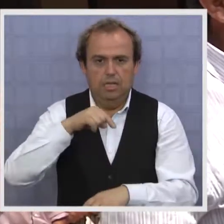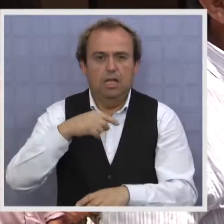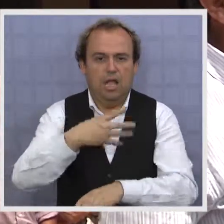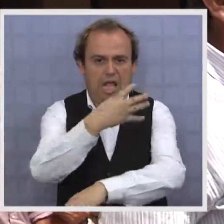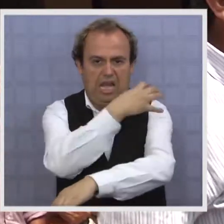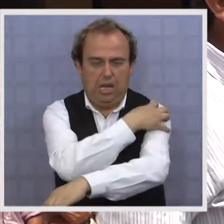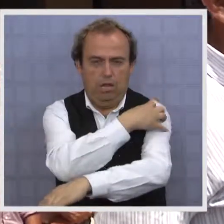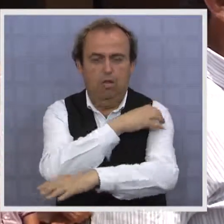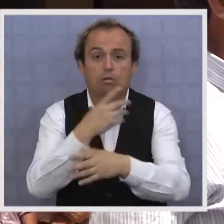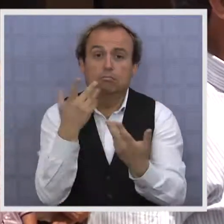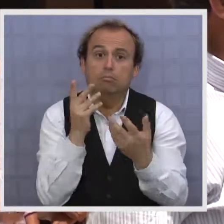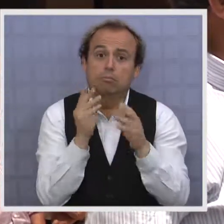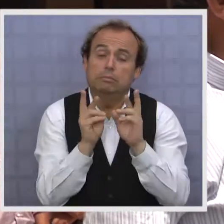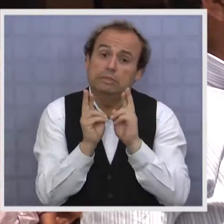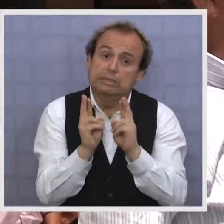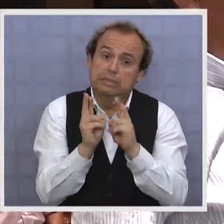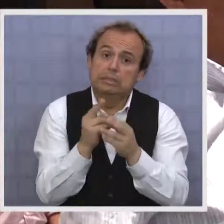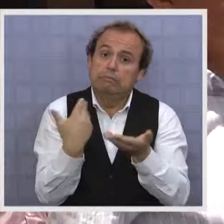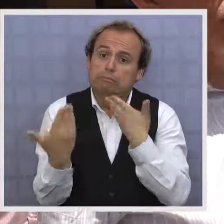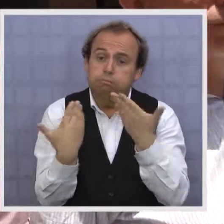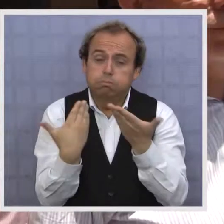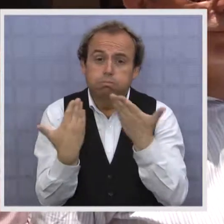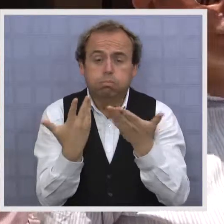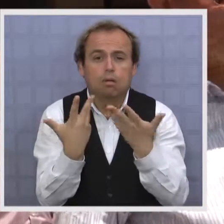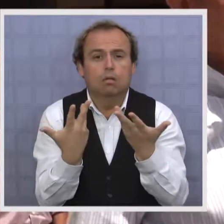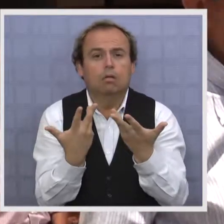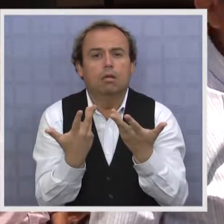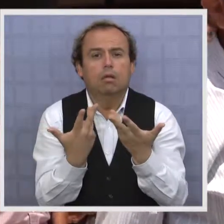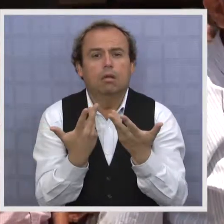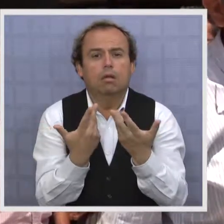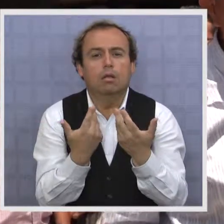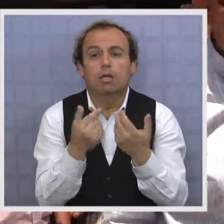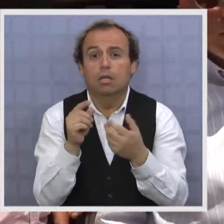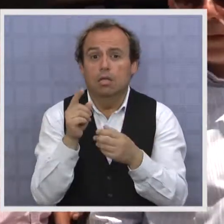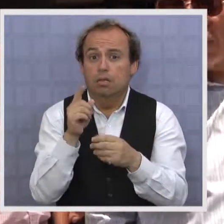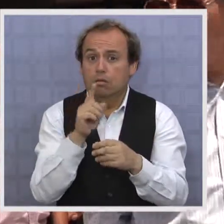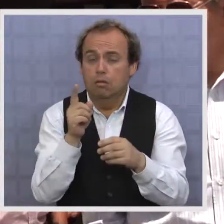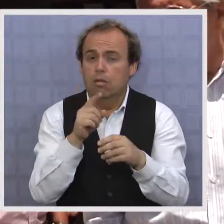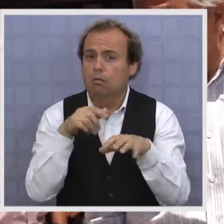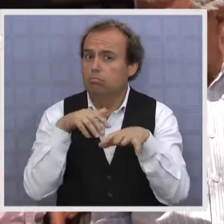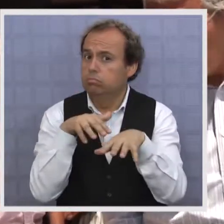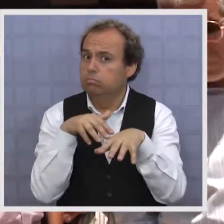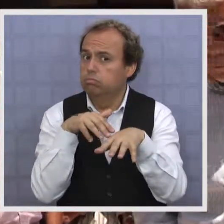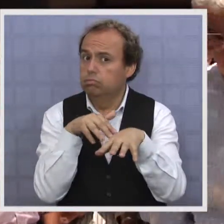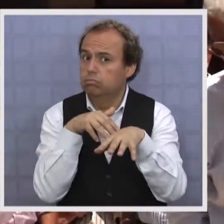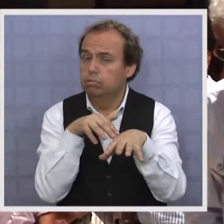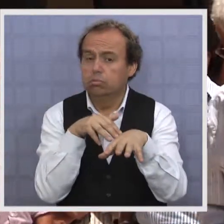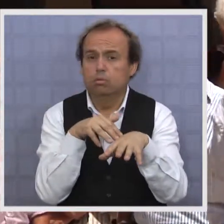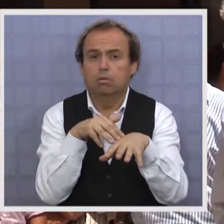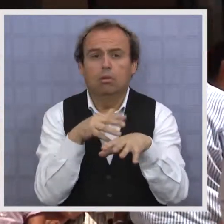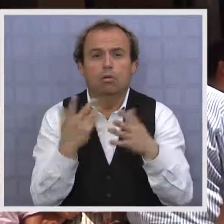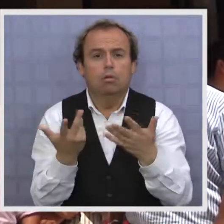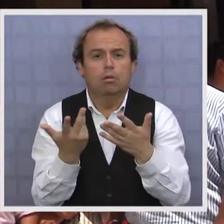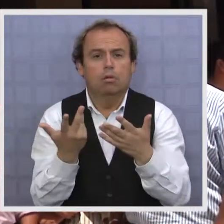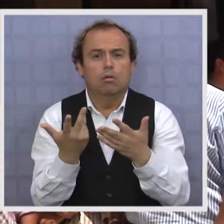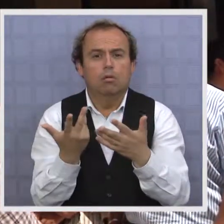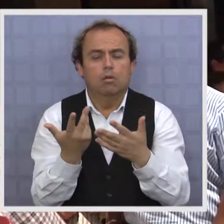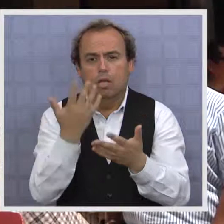región, podamos lograr conversaciones. ¿Por qué? Porque se vienen movilizaciones, se vienen de alguna u otra